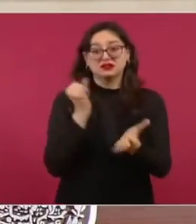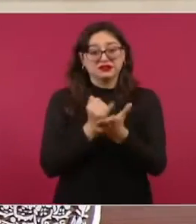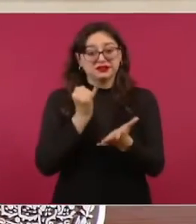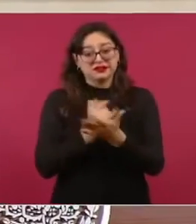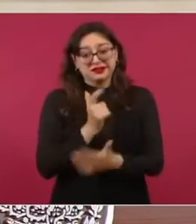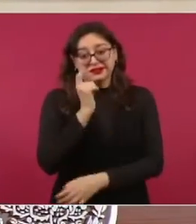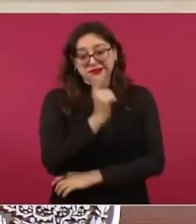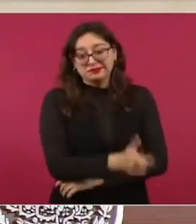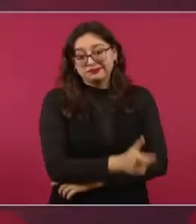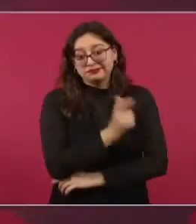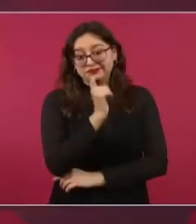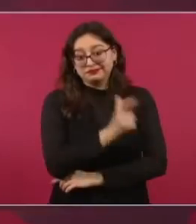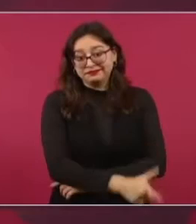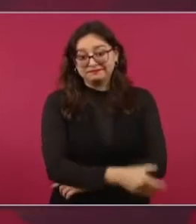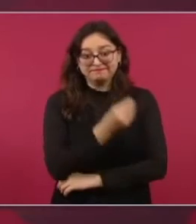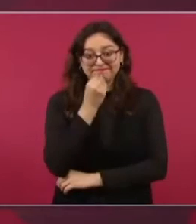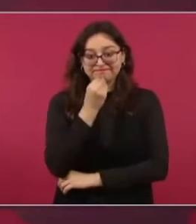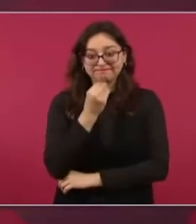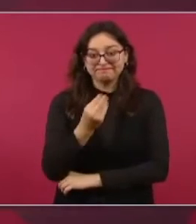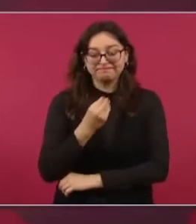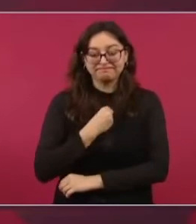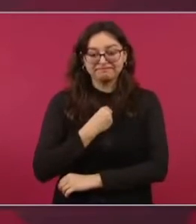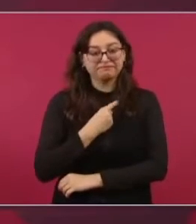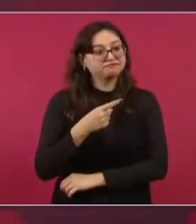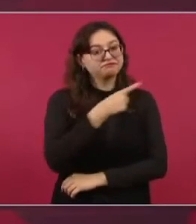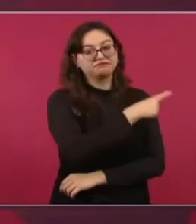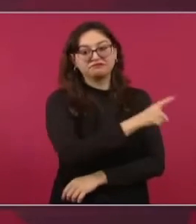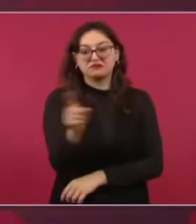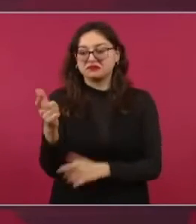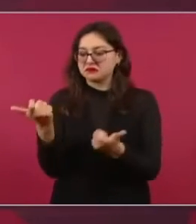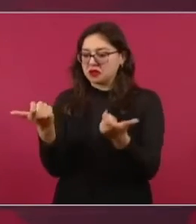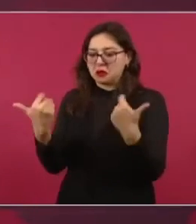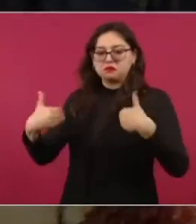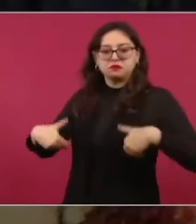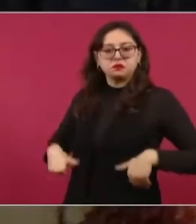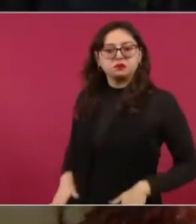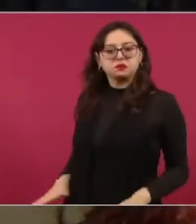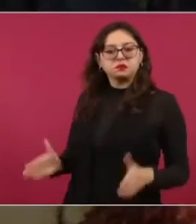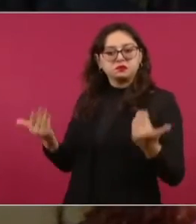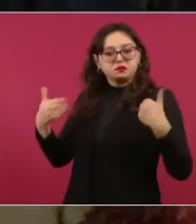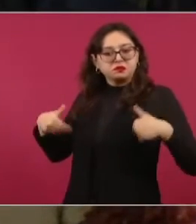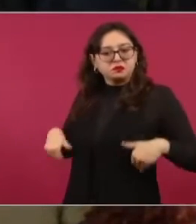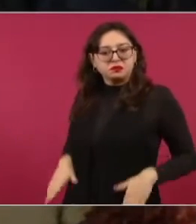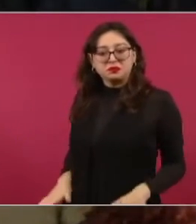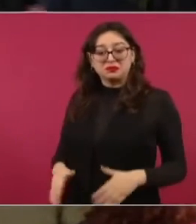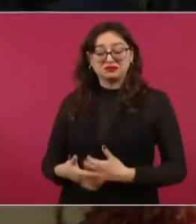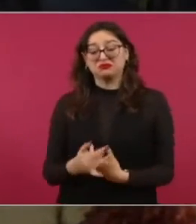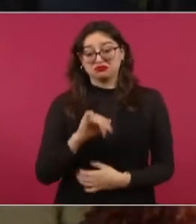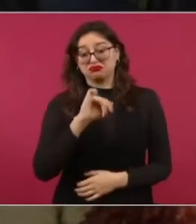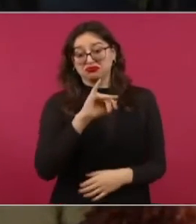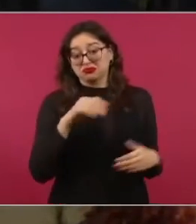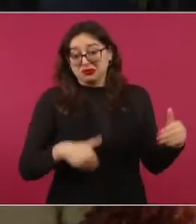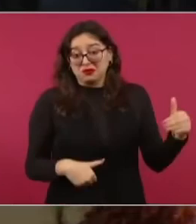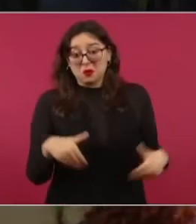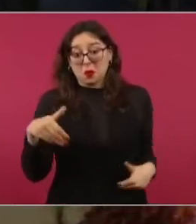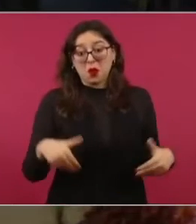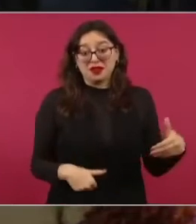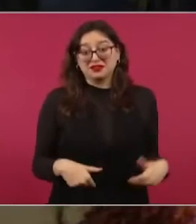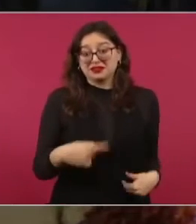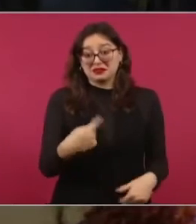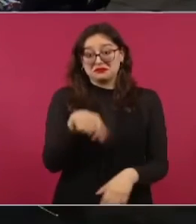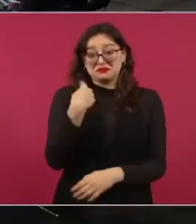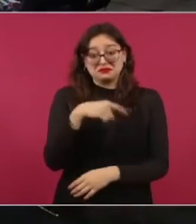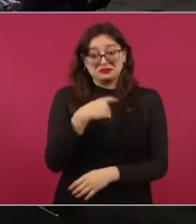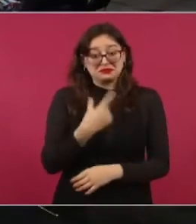Son organismos mantenidos y buenos para nada. Eso es lo único, pero lo